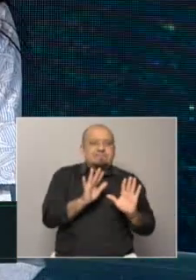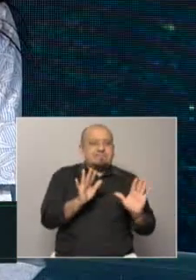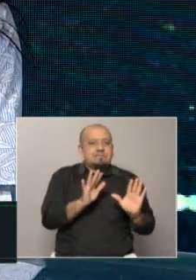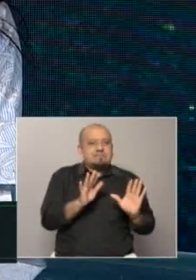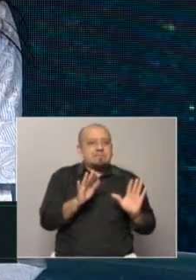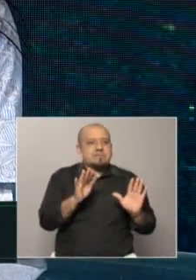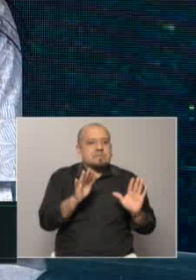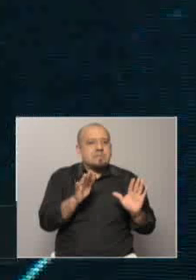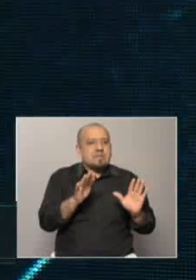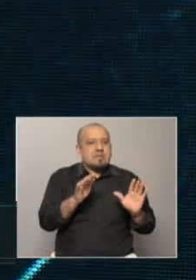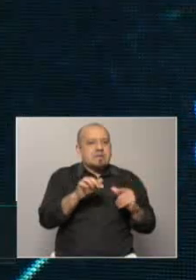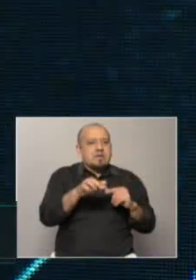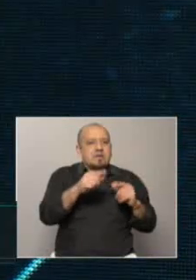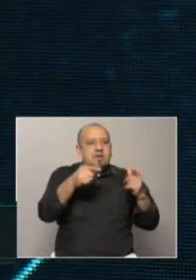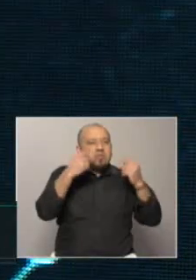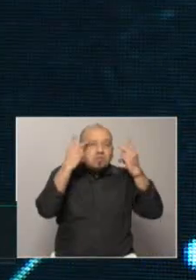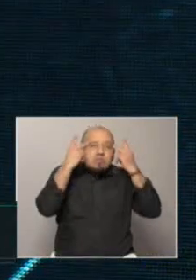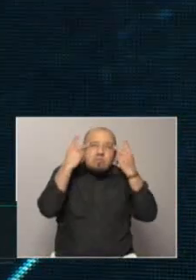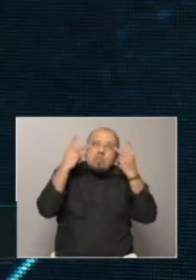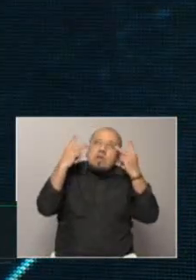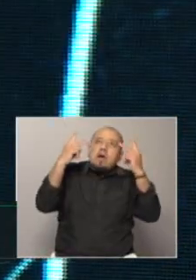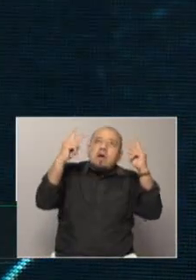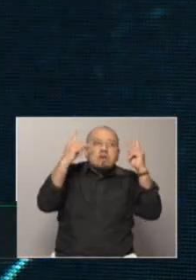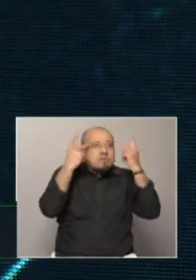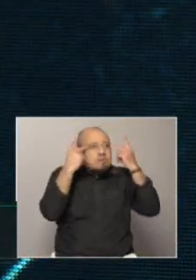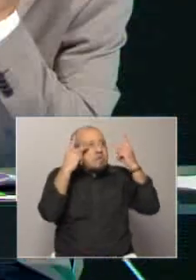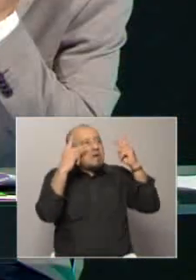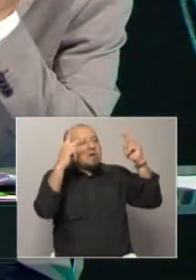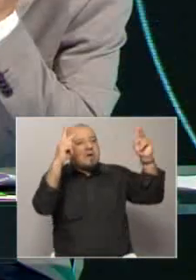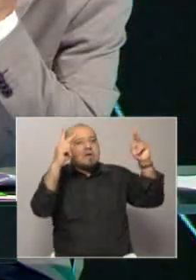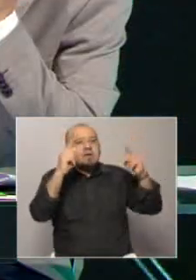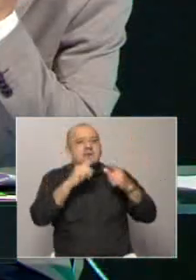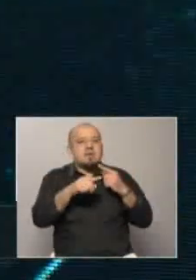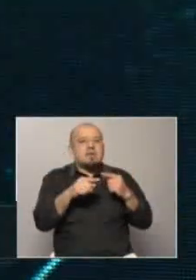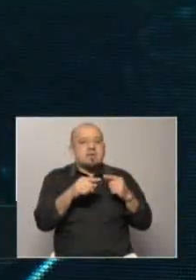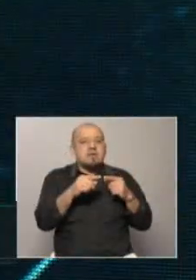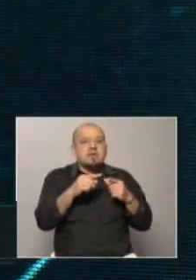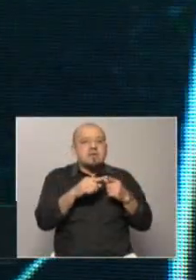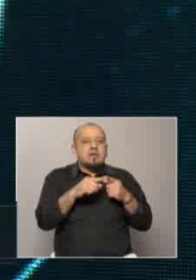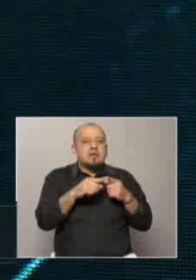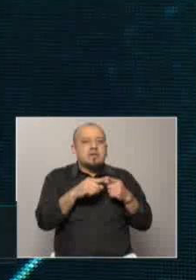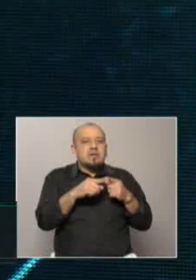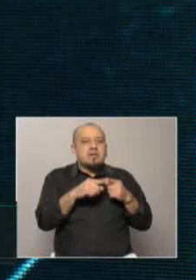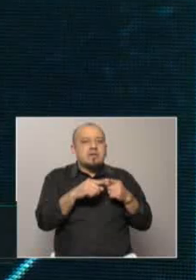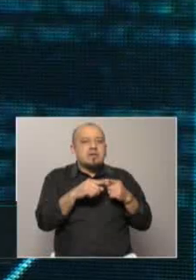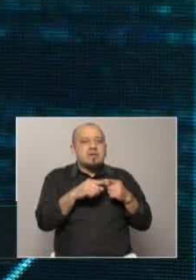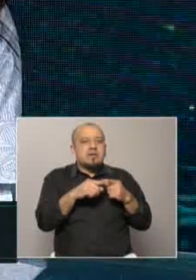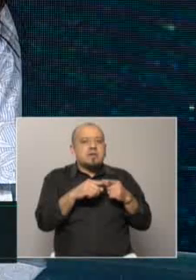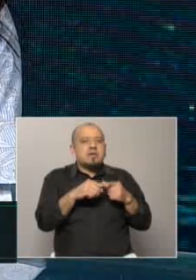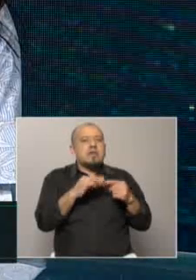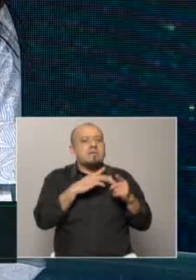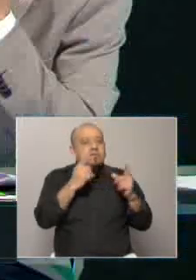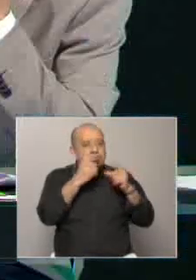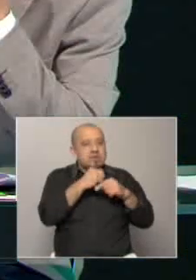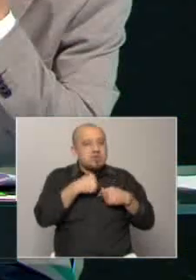estaba en un viaje interestelar, o sea, él te hablaba de la abuela que estaba muerta. Sí, sí, sí. Bueno, fue muy difícil porque